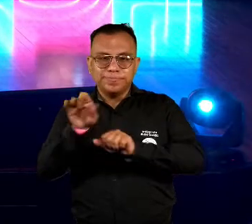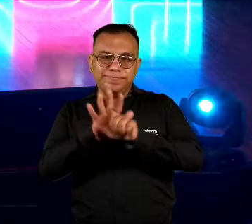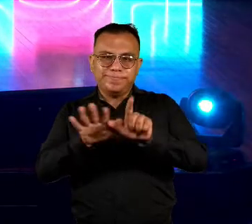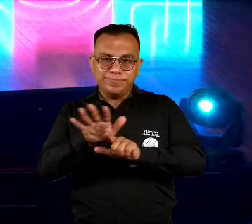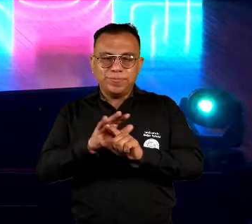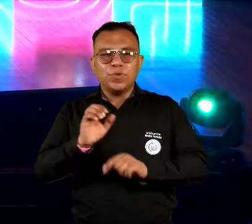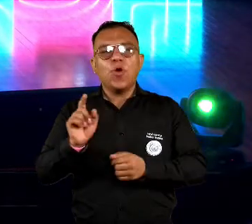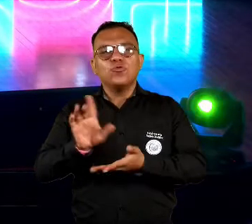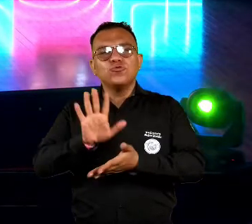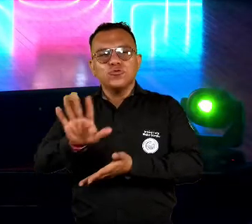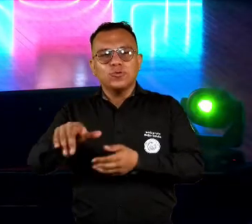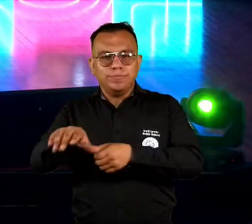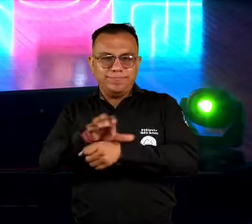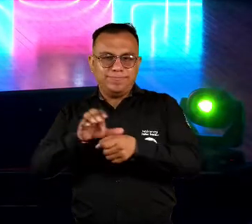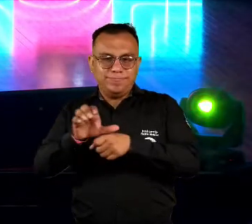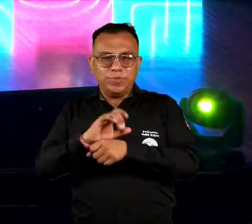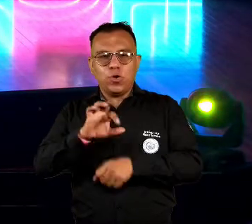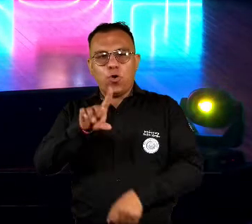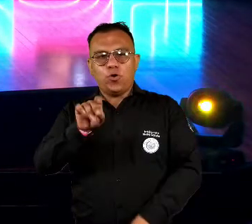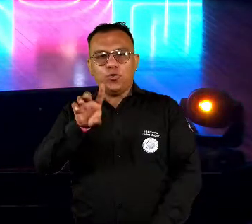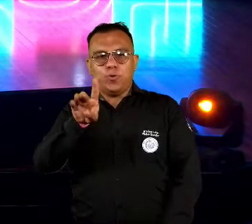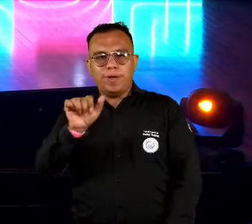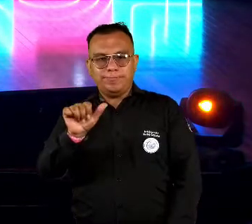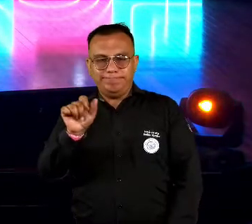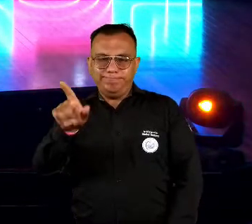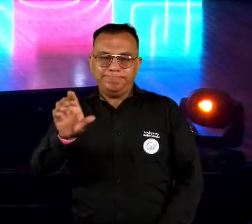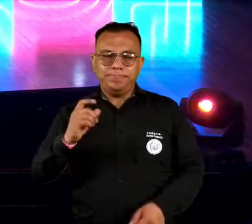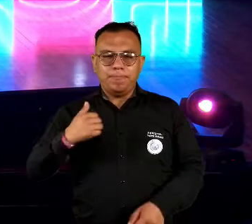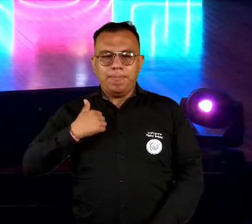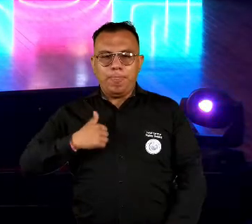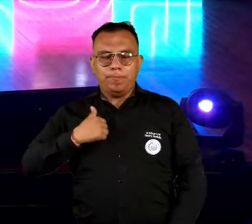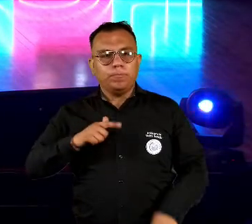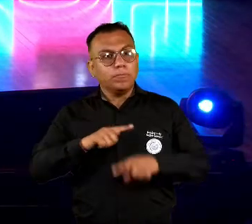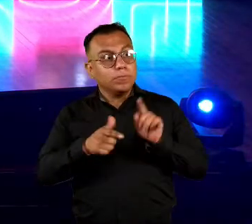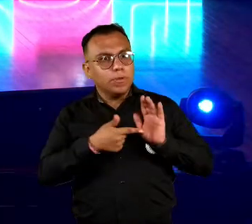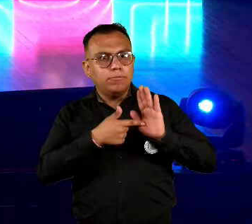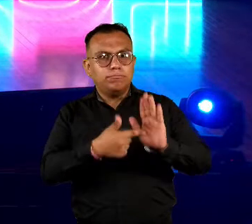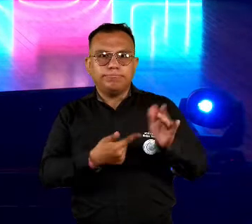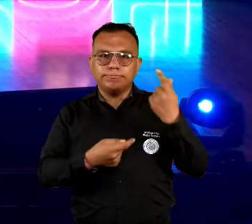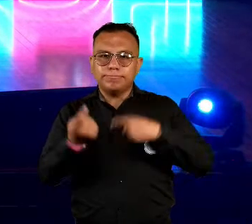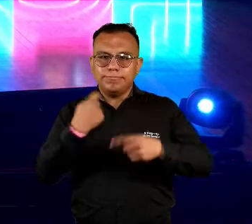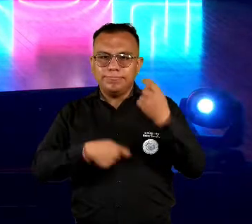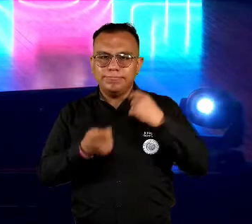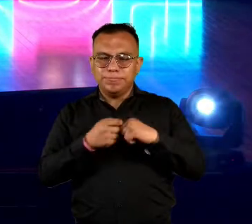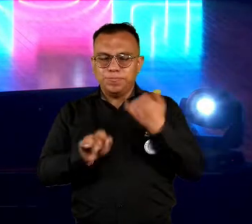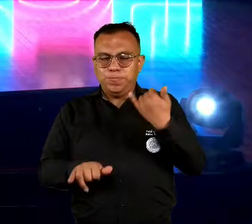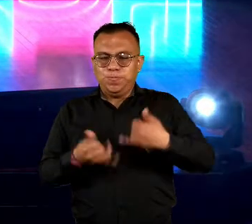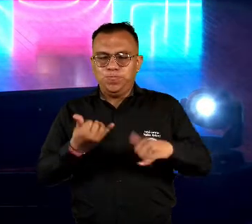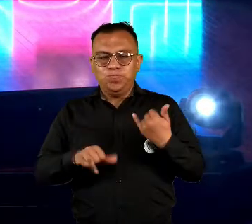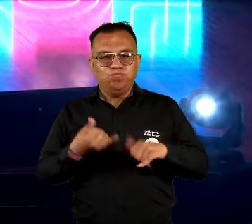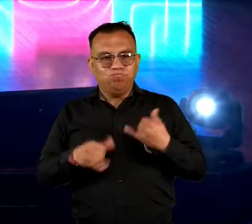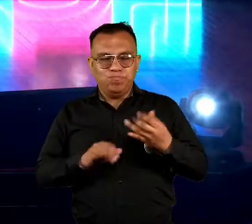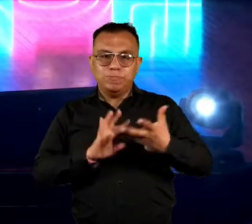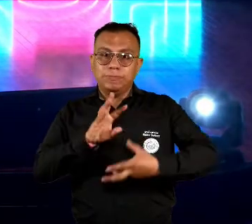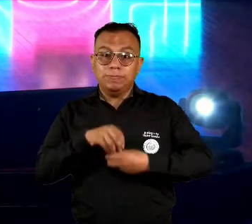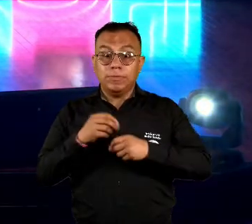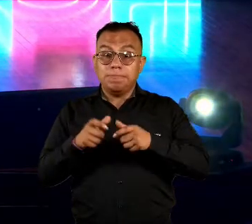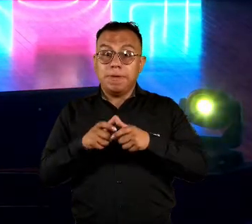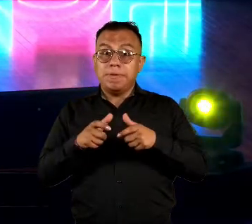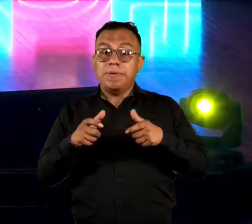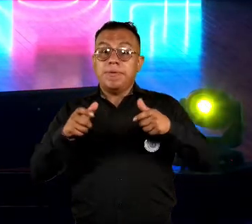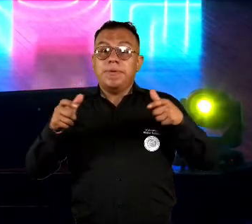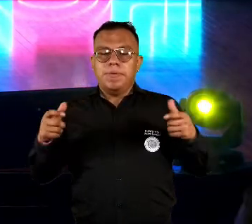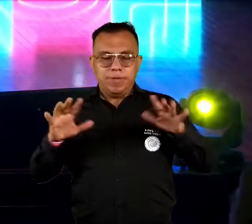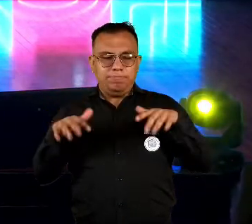de Córdoba y él nos hablará acerca de los modelos de negocios en videojuegos y el progresivo crecimiento